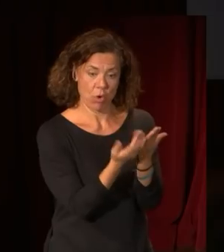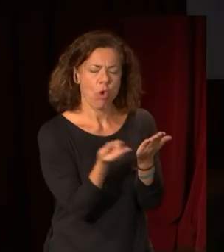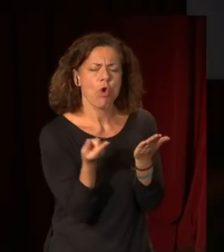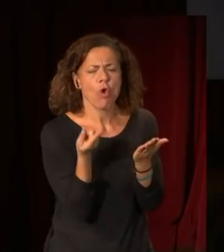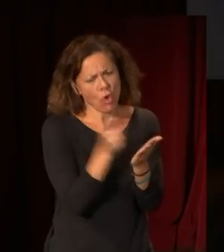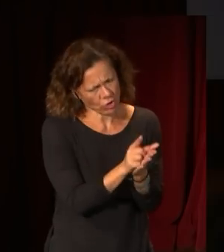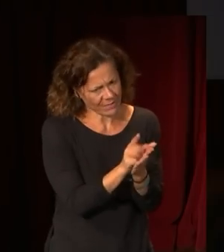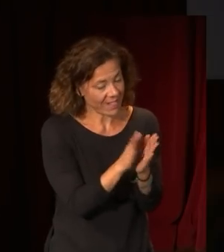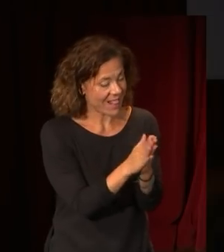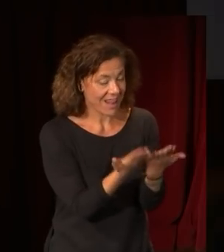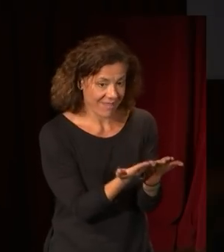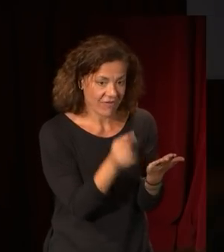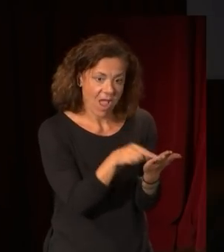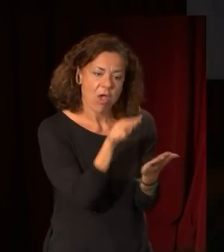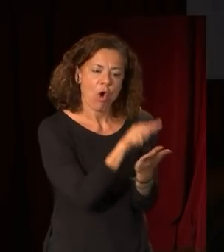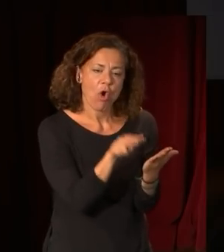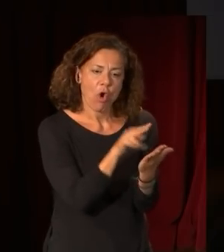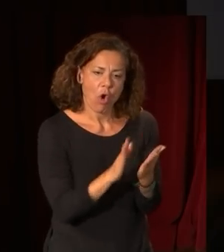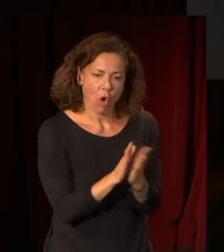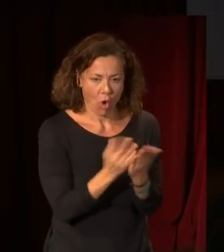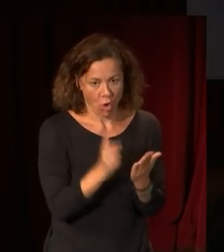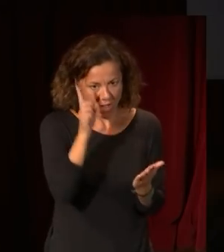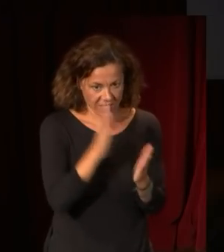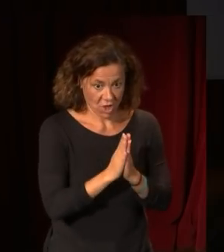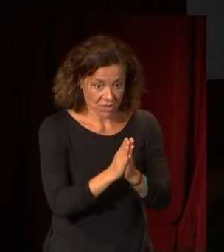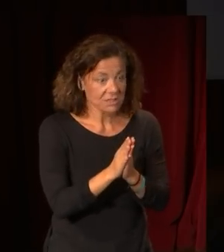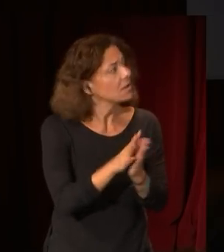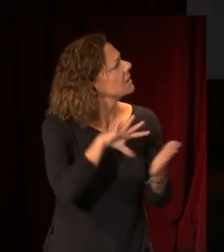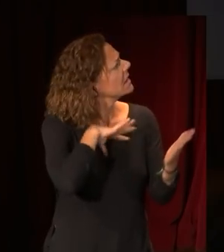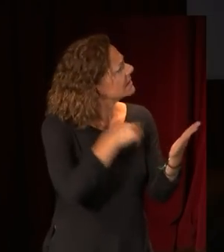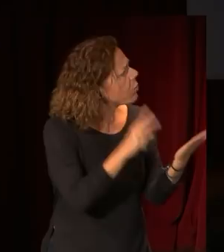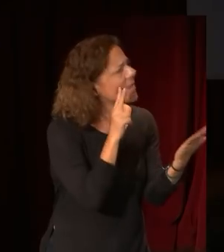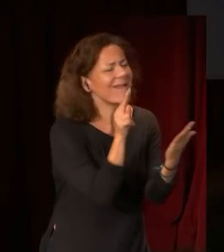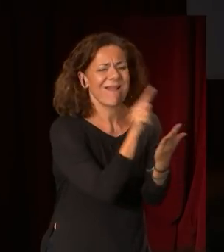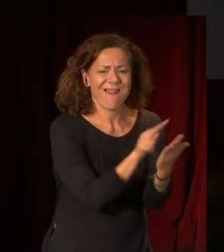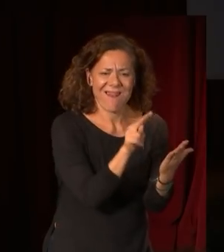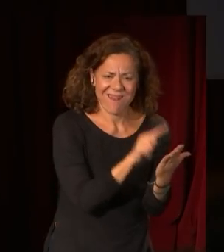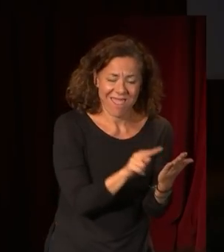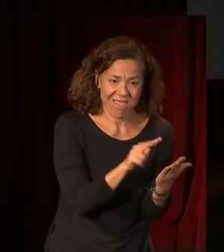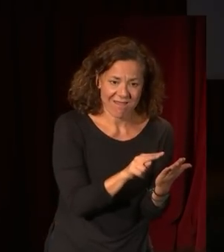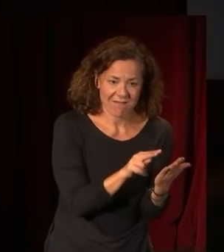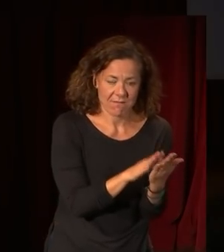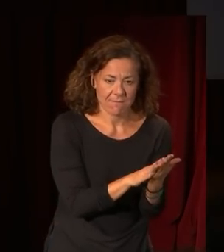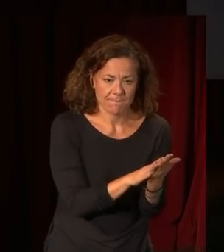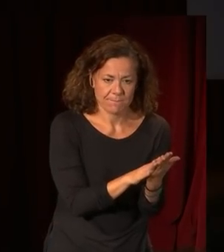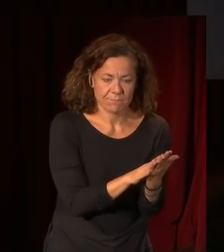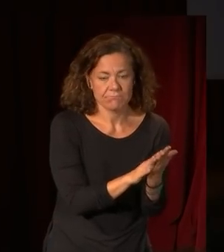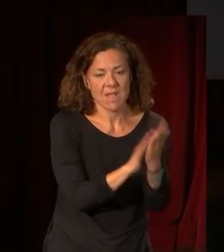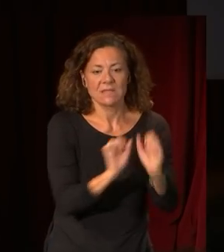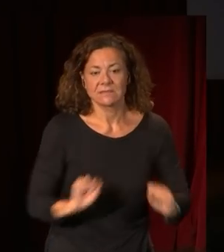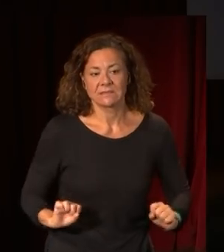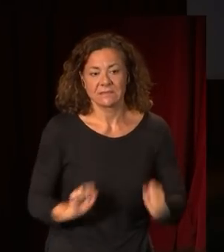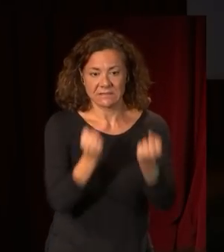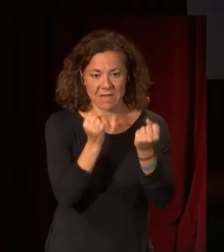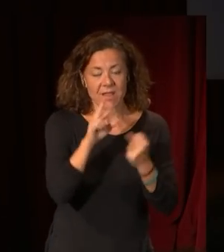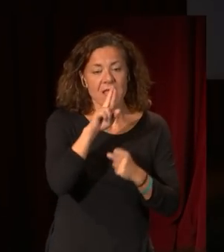libro donde hay unas oraciones que se pueden leer y no es otra cosa que la salve regina la salve